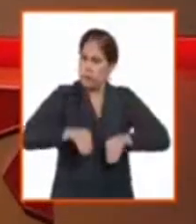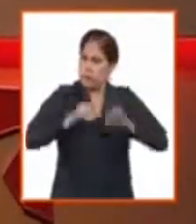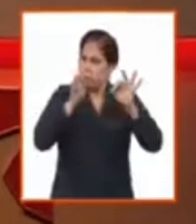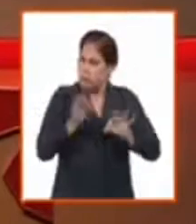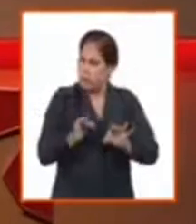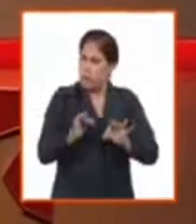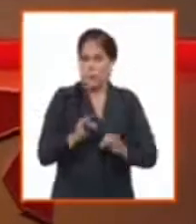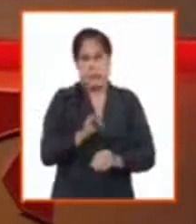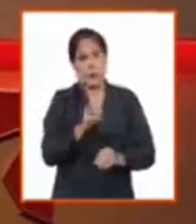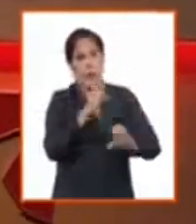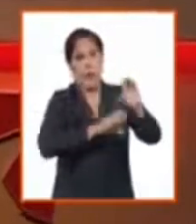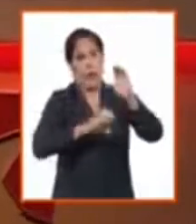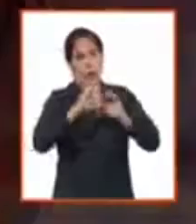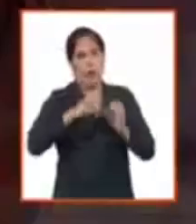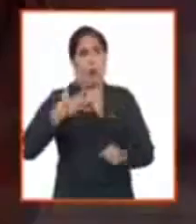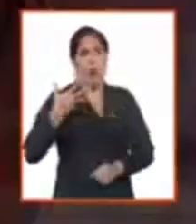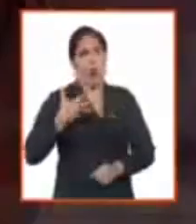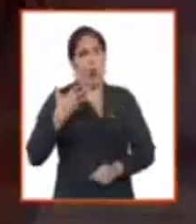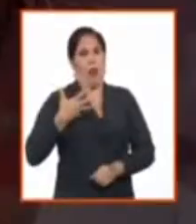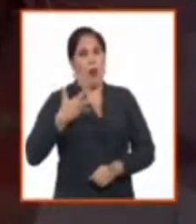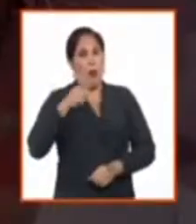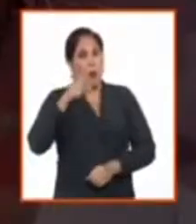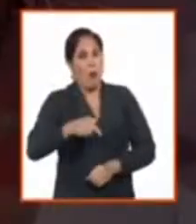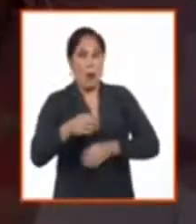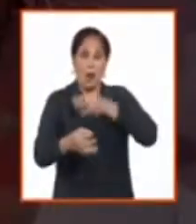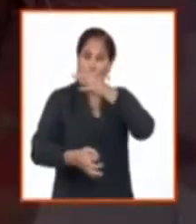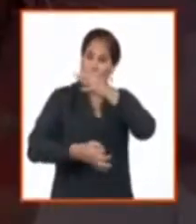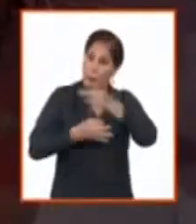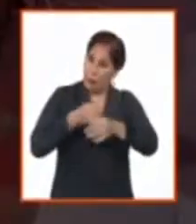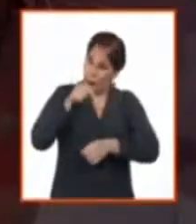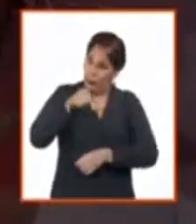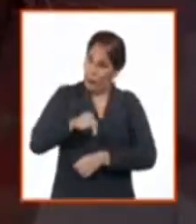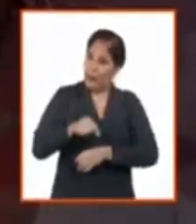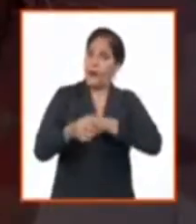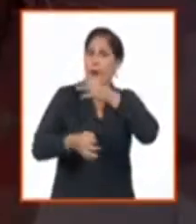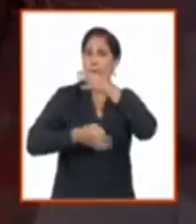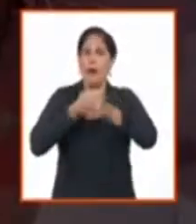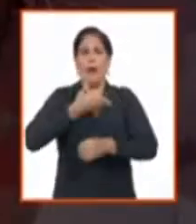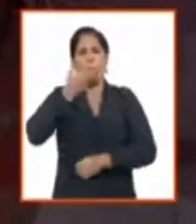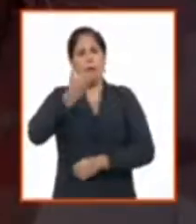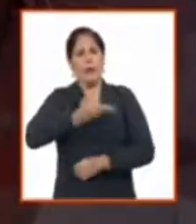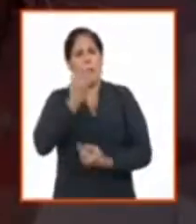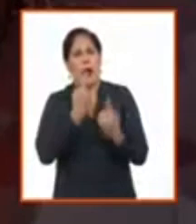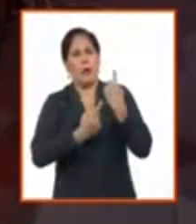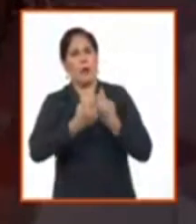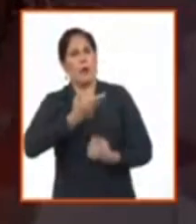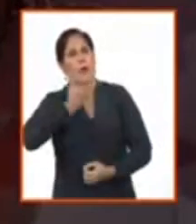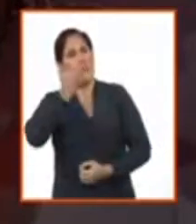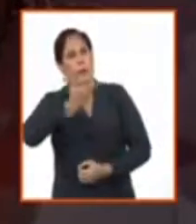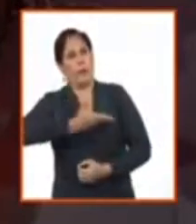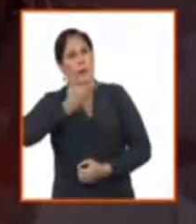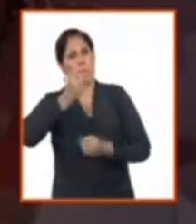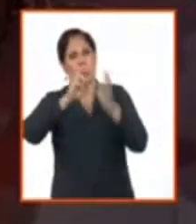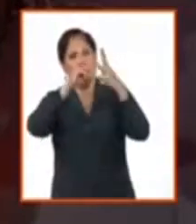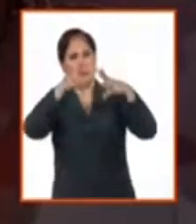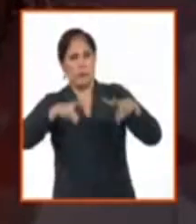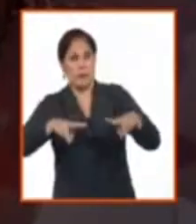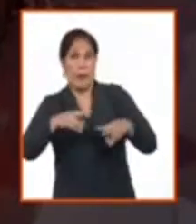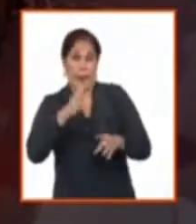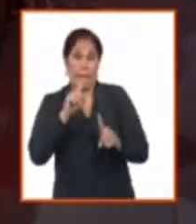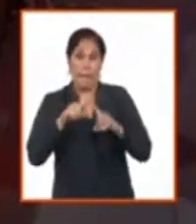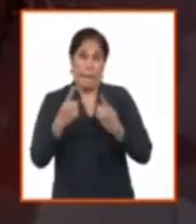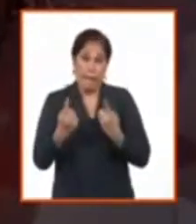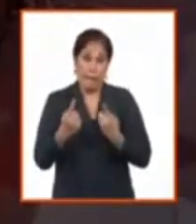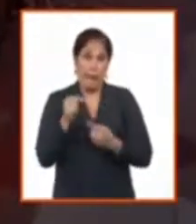aunque aunque hoy se dignaron a poner en los discursos no pero ha habido sobre